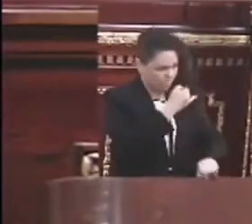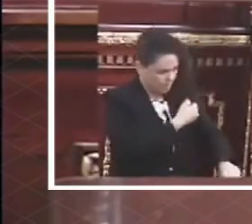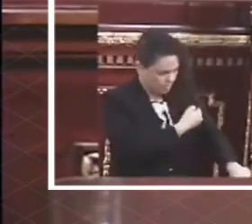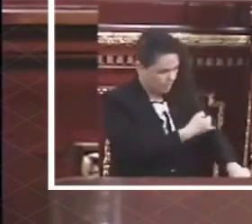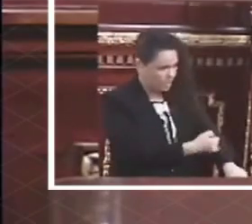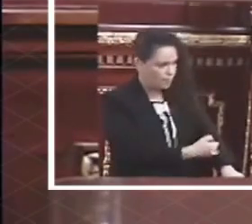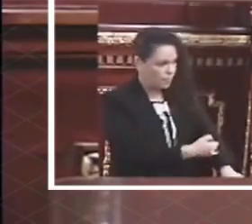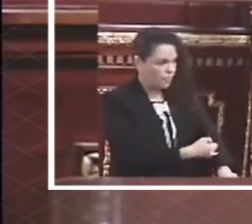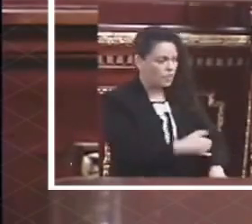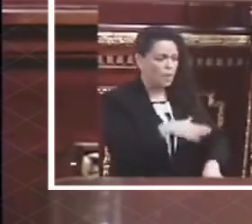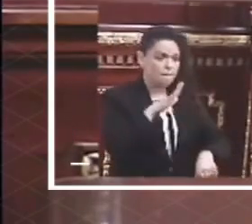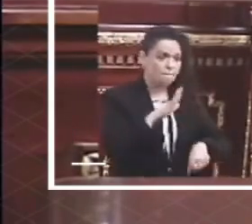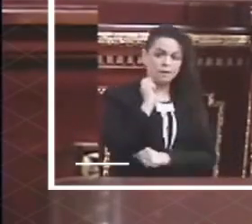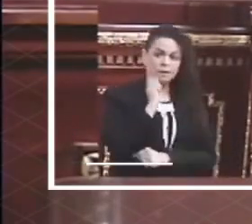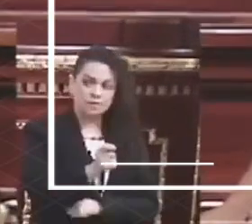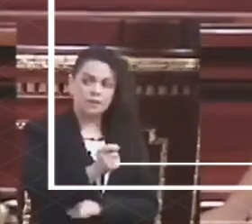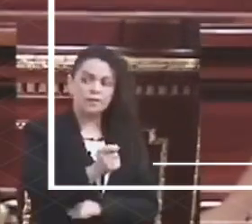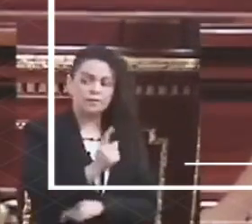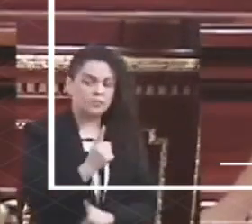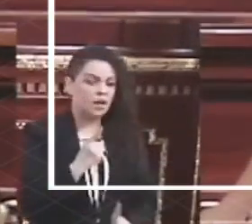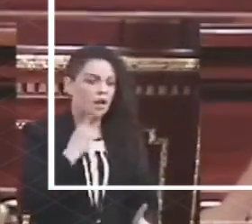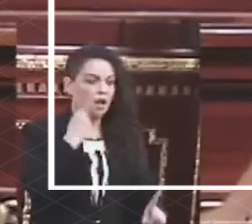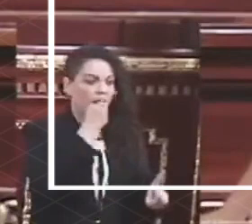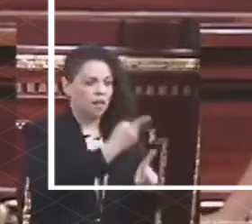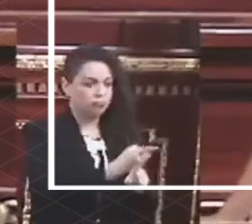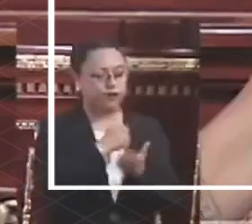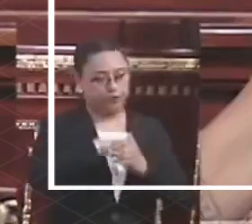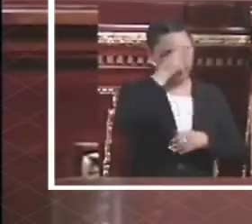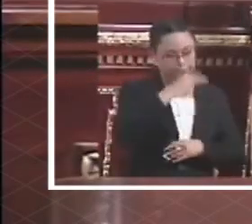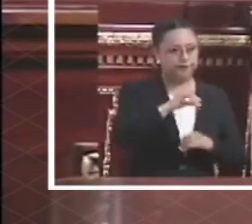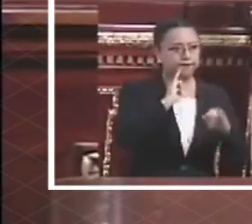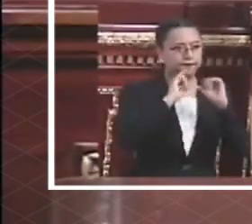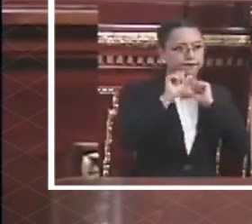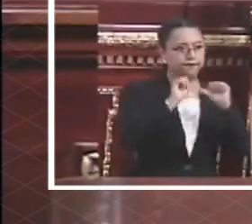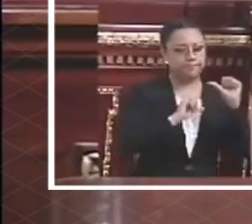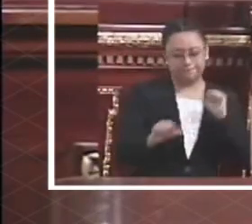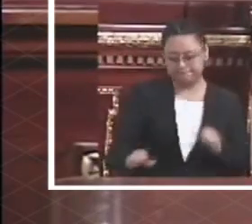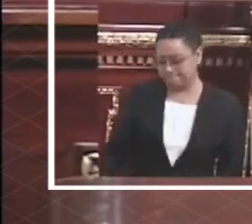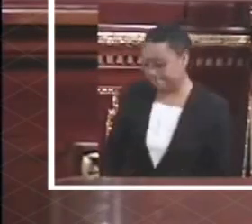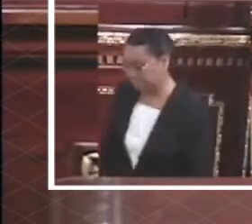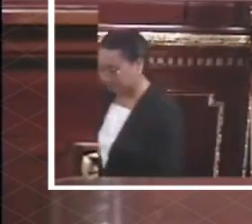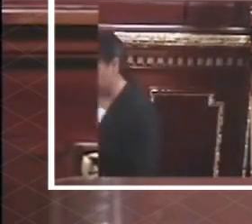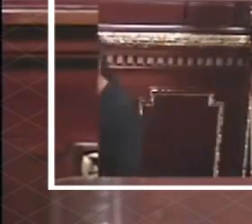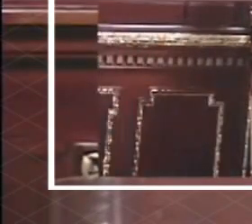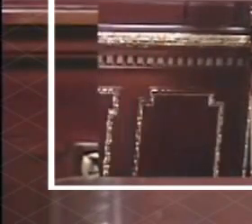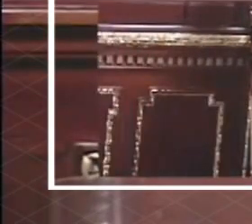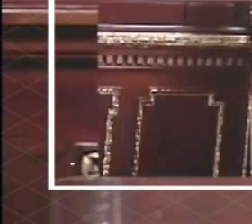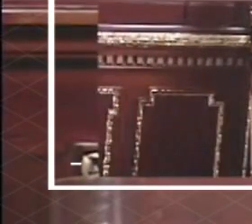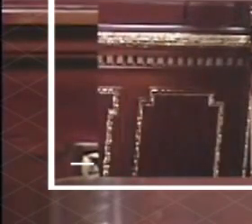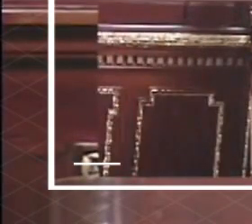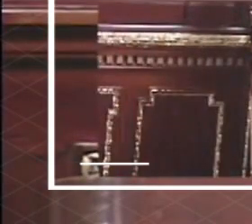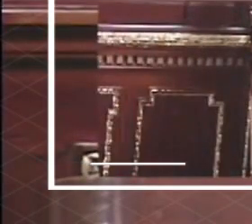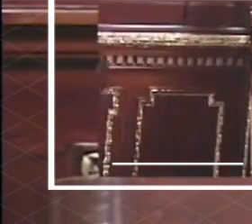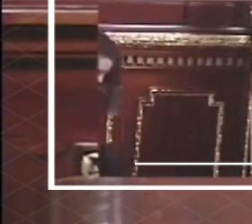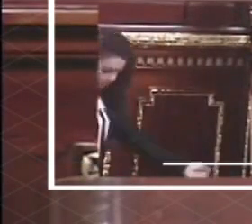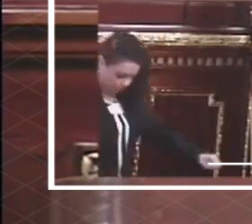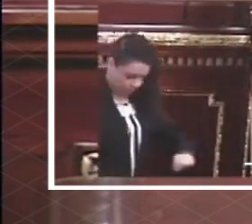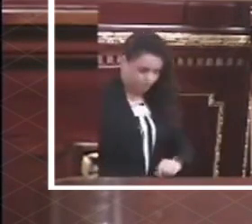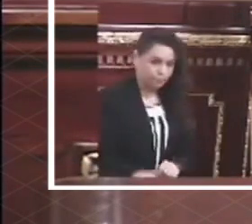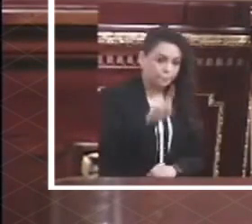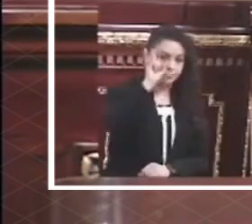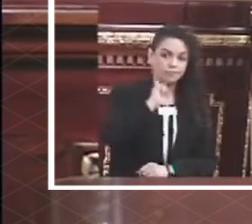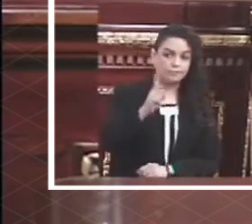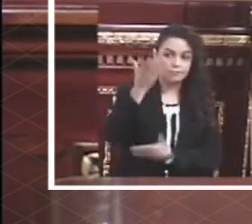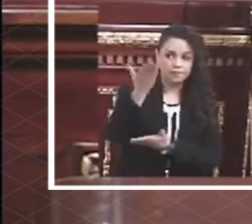en donde más violaciones hay es en Iztapalapa. Clara Marina Brugada Molina, quien desde agosto del año anterior